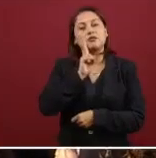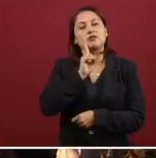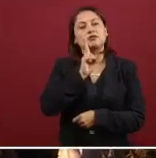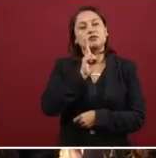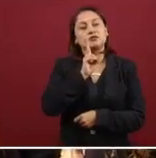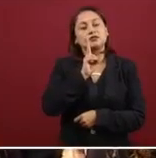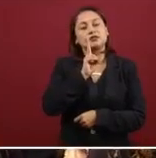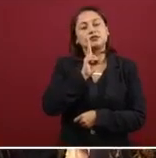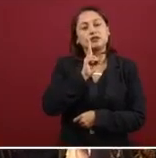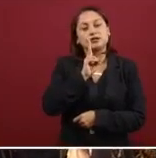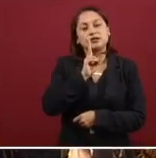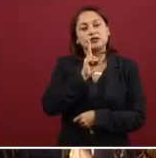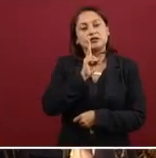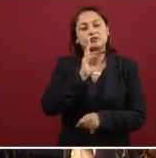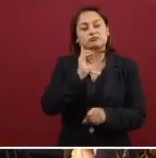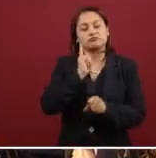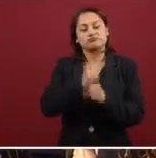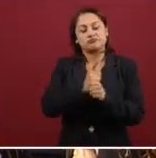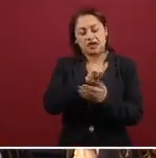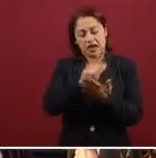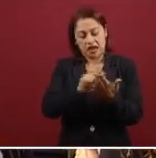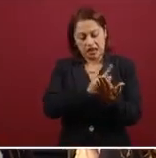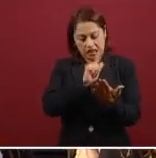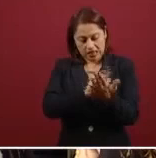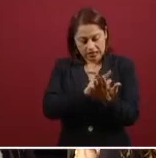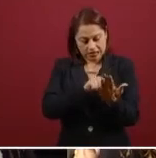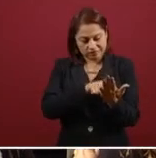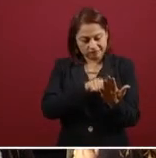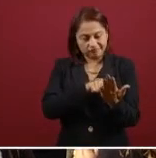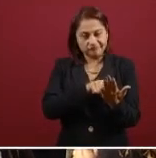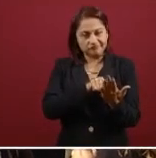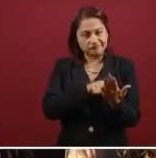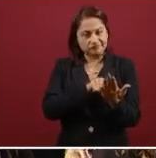alguna ley y si